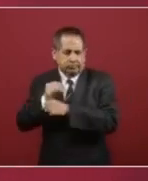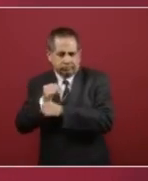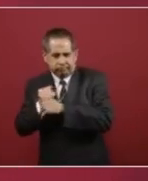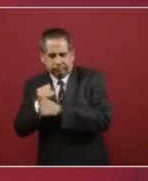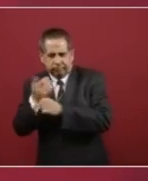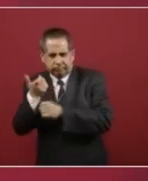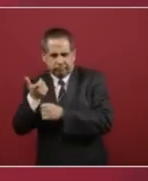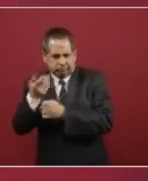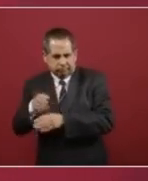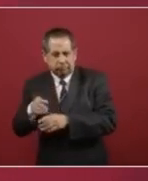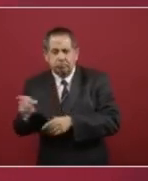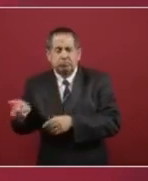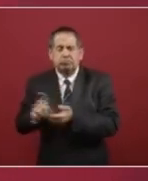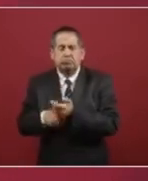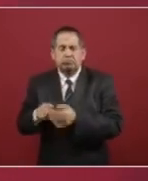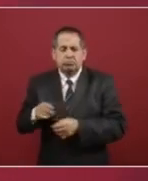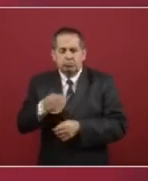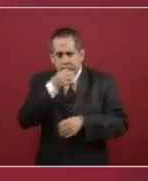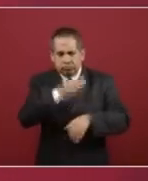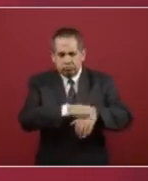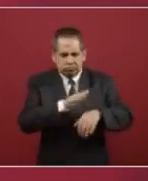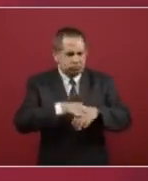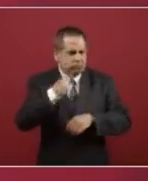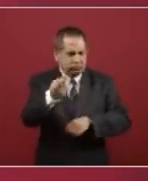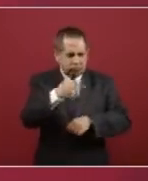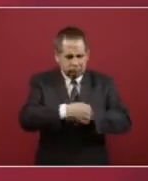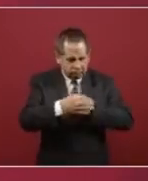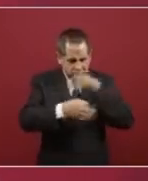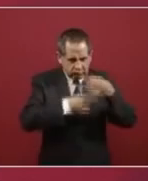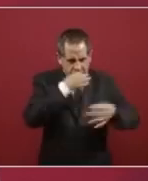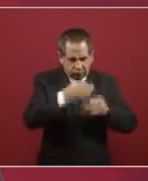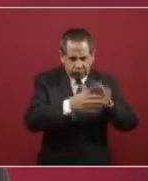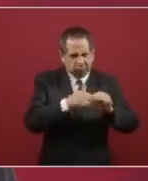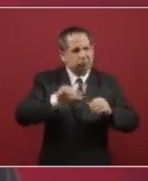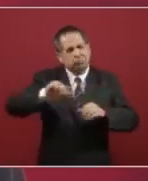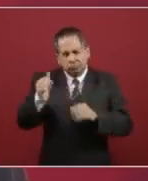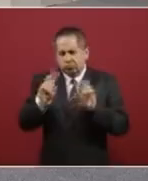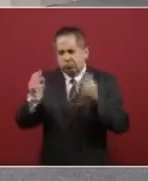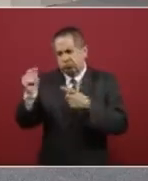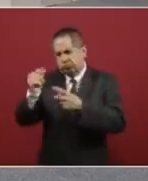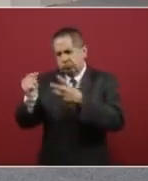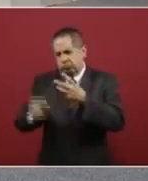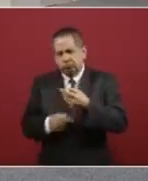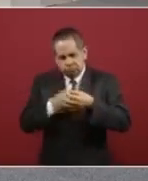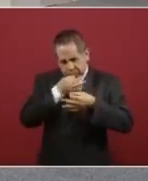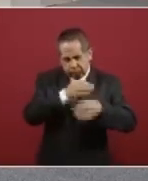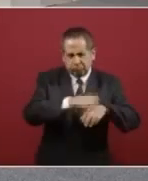les informe sobre esto la semana que viene y sobre otros temas, o sea,